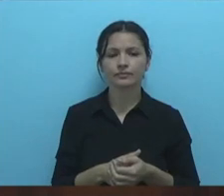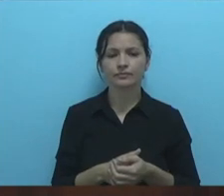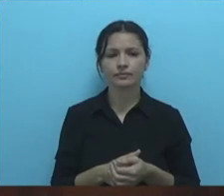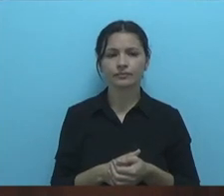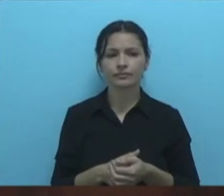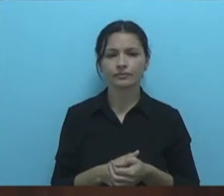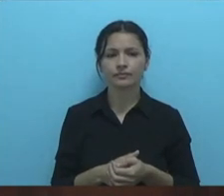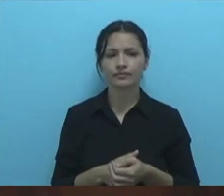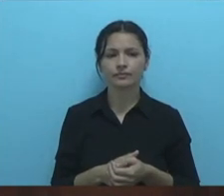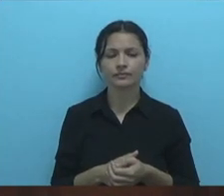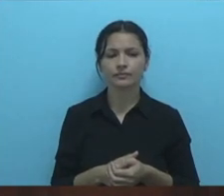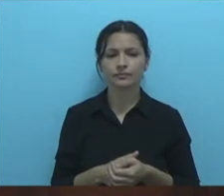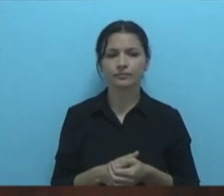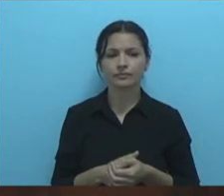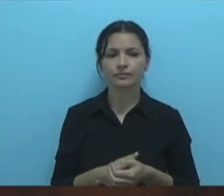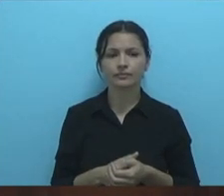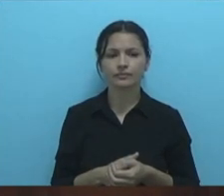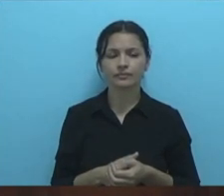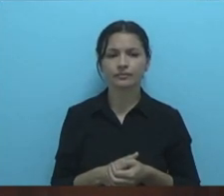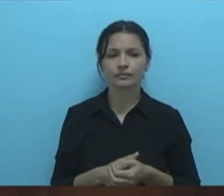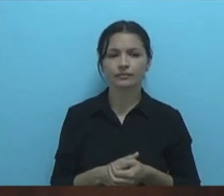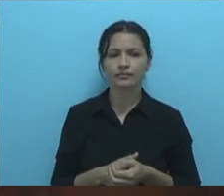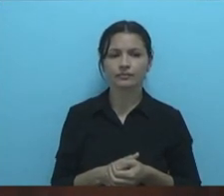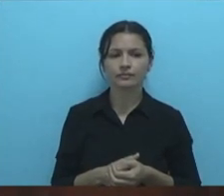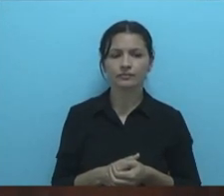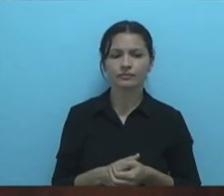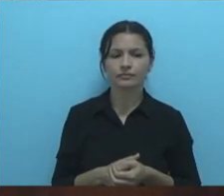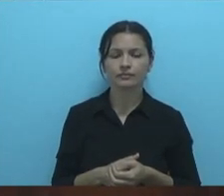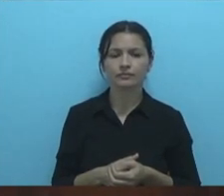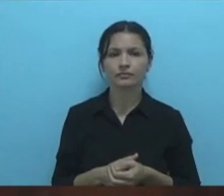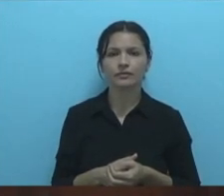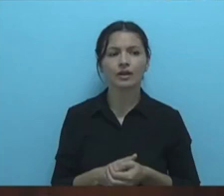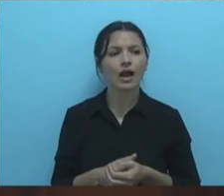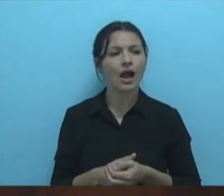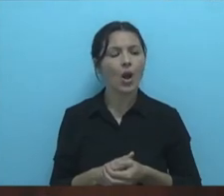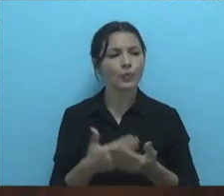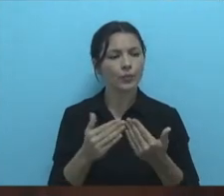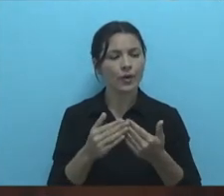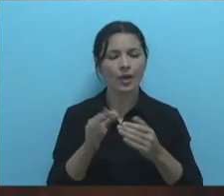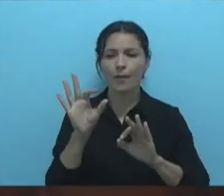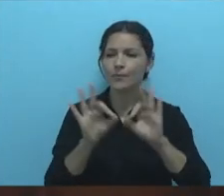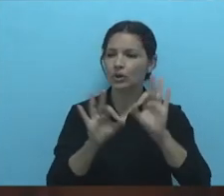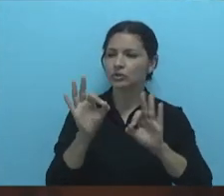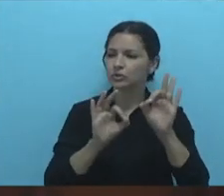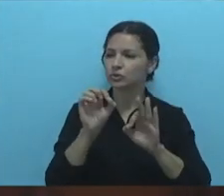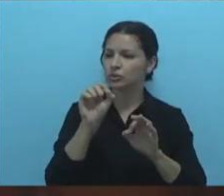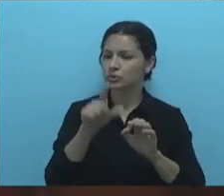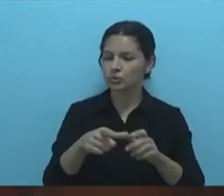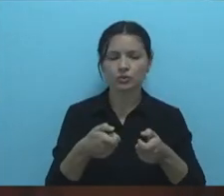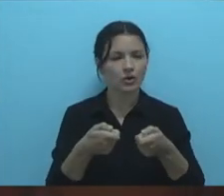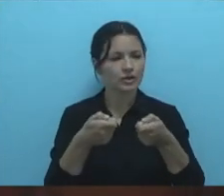a los diputados y a las diputadas que realicen en este momento los pedidos de ingreso de proyectos